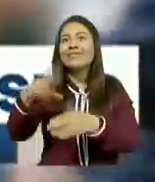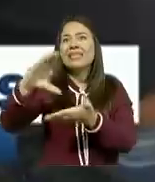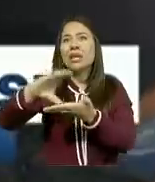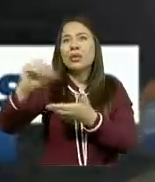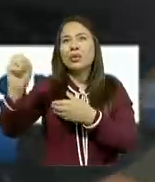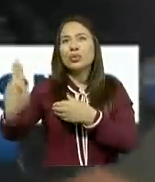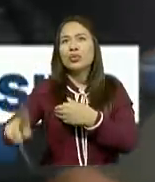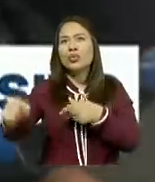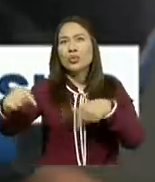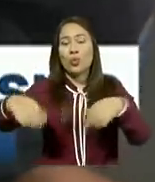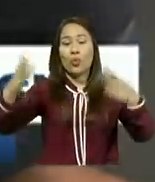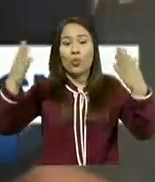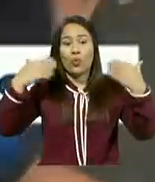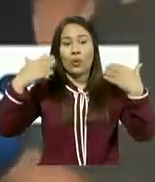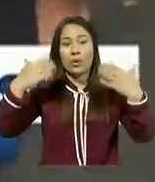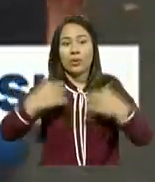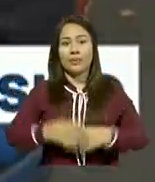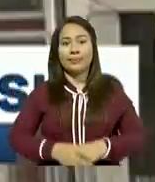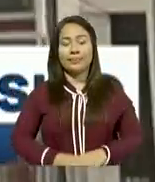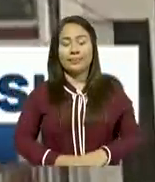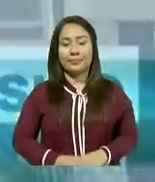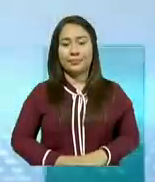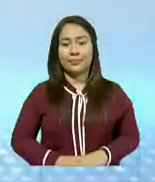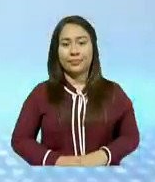sur de la urbe.